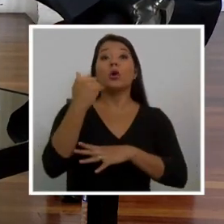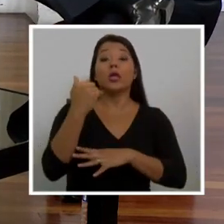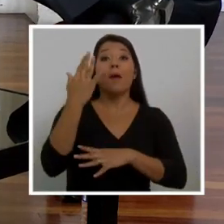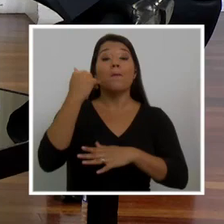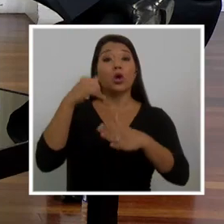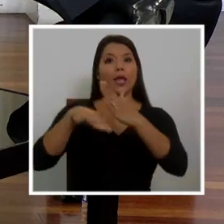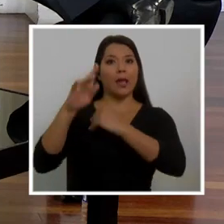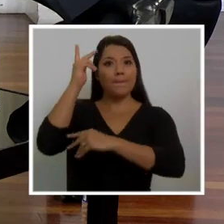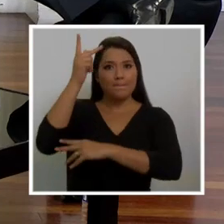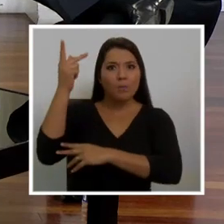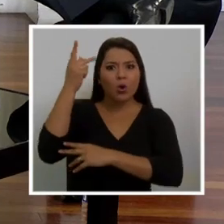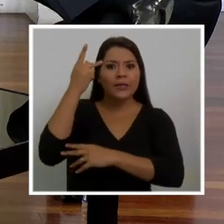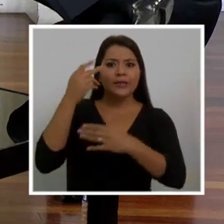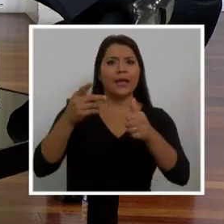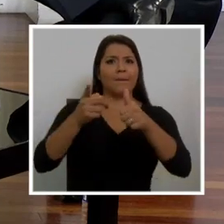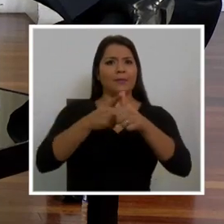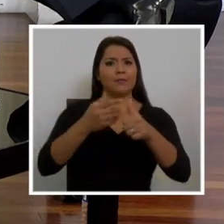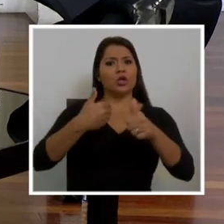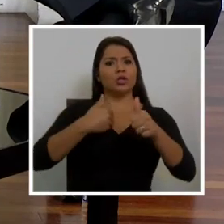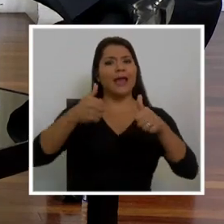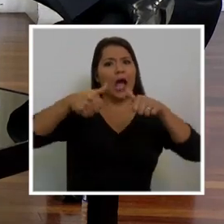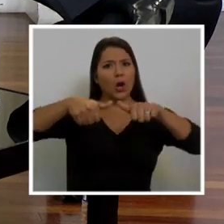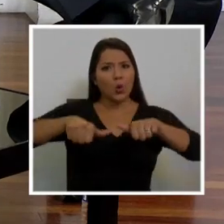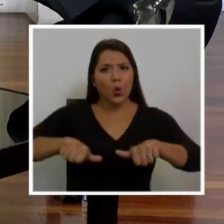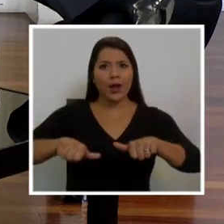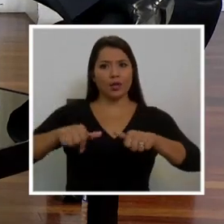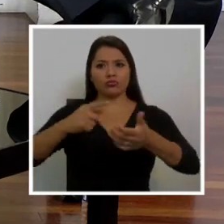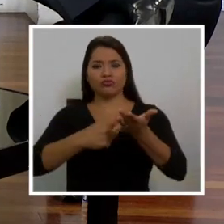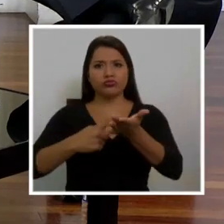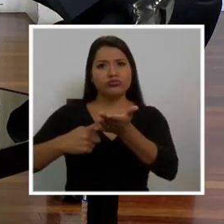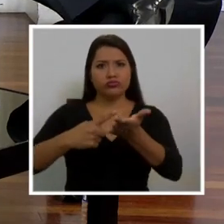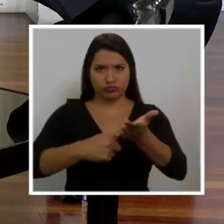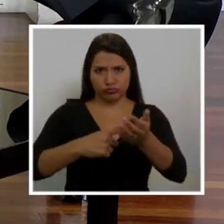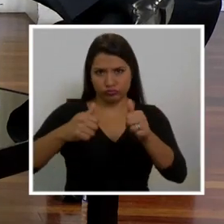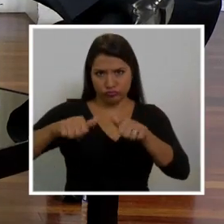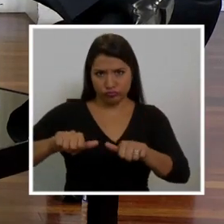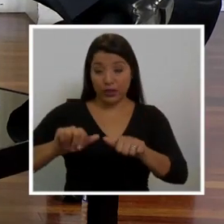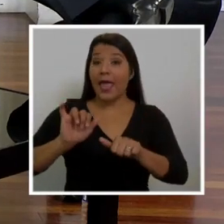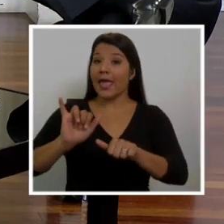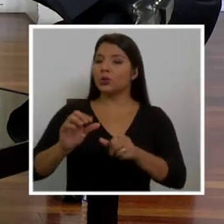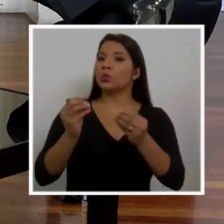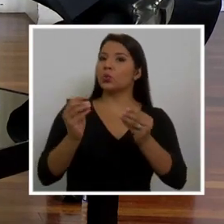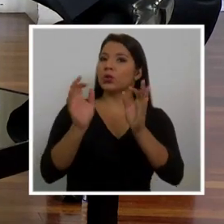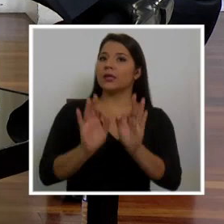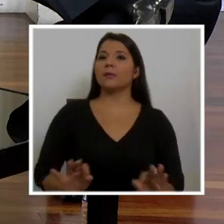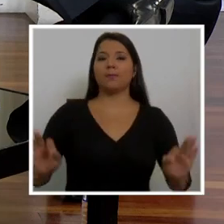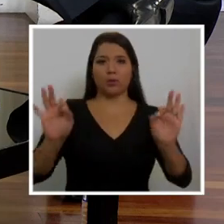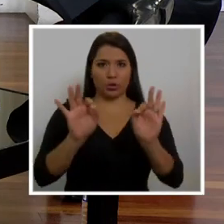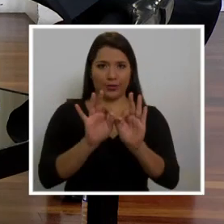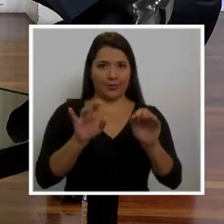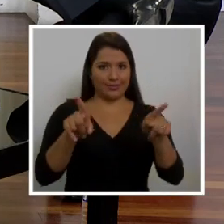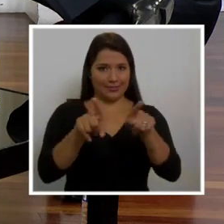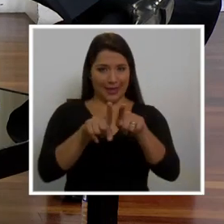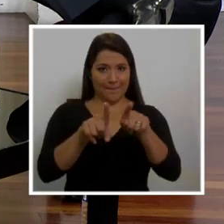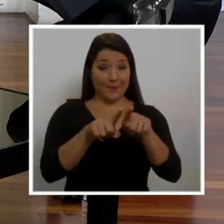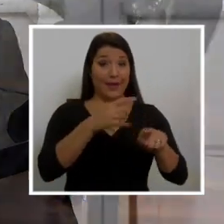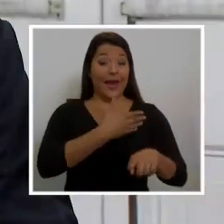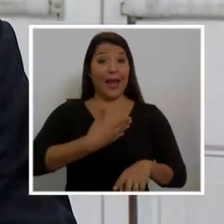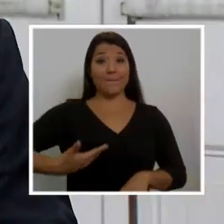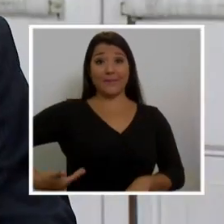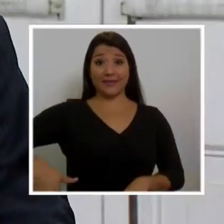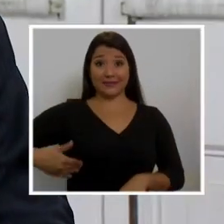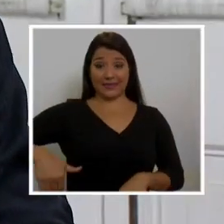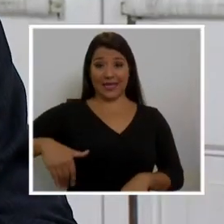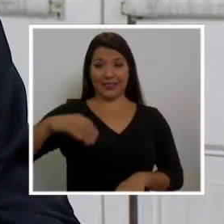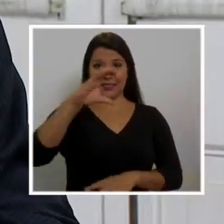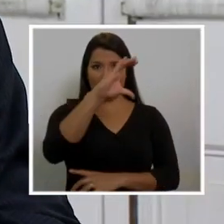se pacta, se llega a acuerdos, se llega a concesiones. Es una parte muy importante. La otra que yo he visto es que el presidente de la República, sin